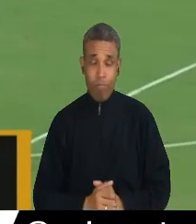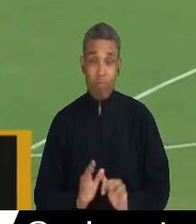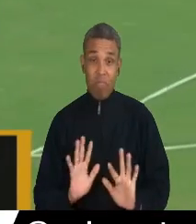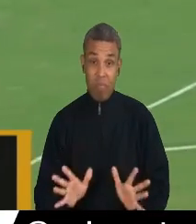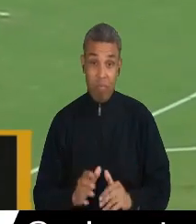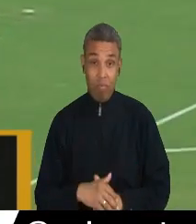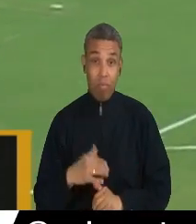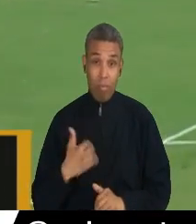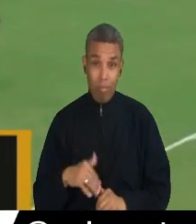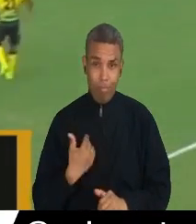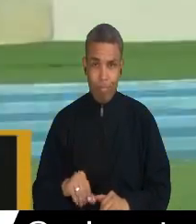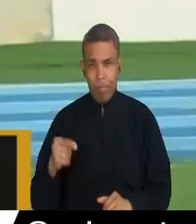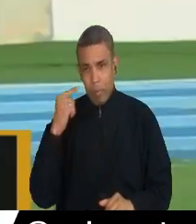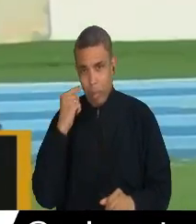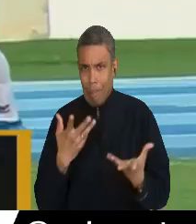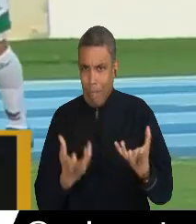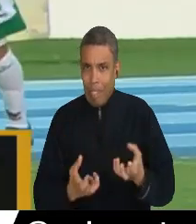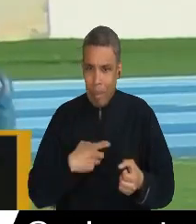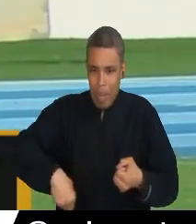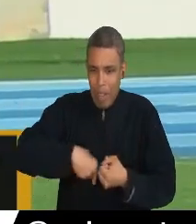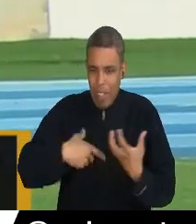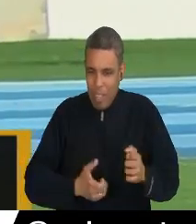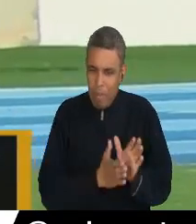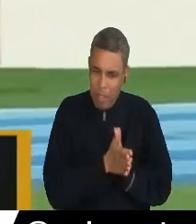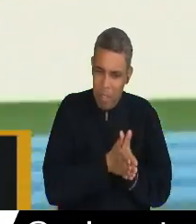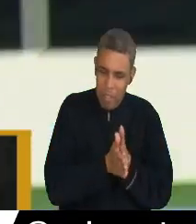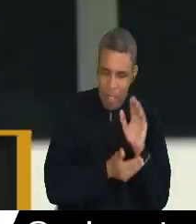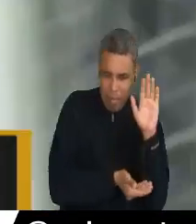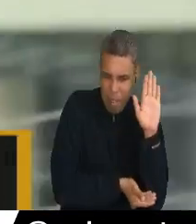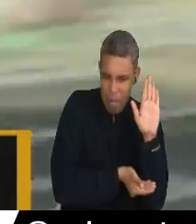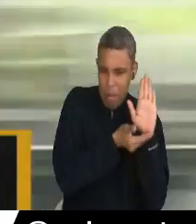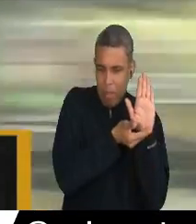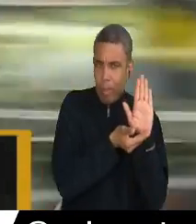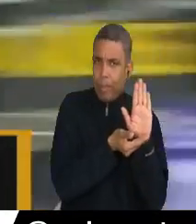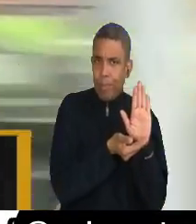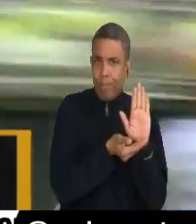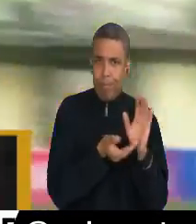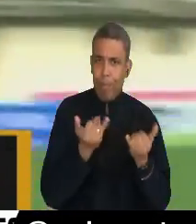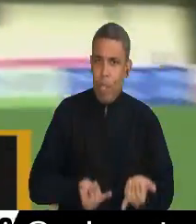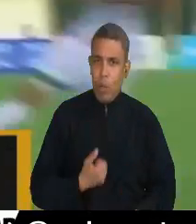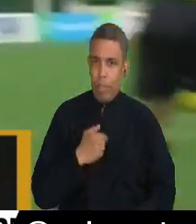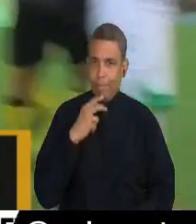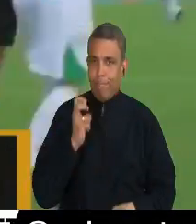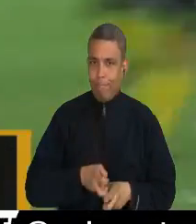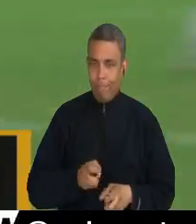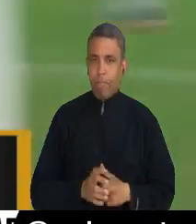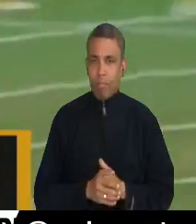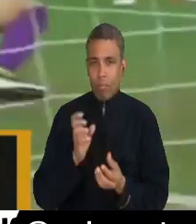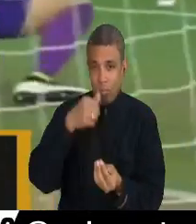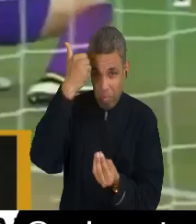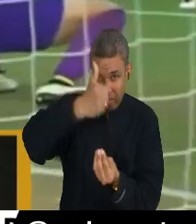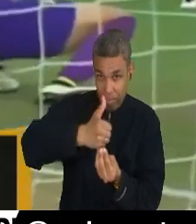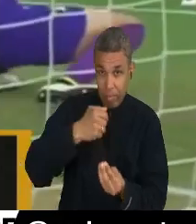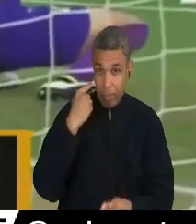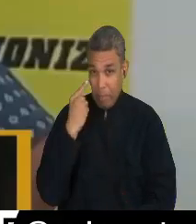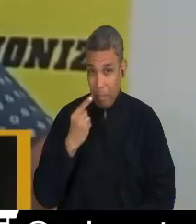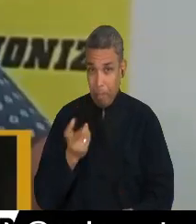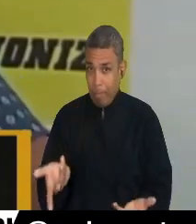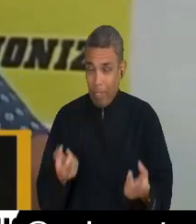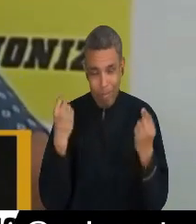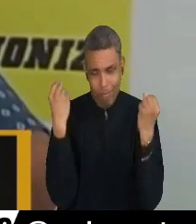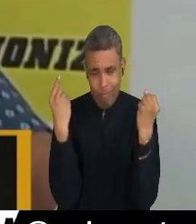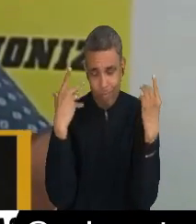sinsabor toda vez que esperaba consolidar su posición entre los 8 mejores de la Liga Águila 1 2017. Para el técnico aliancista no se concibe esta derrota. La